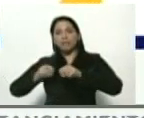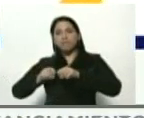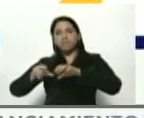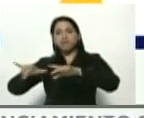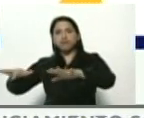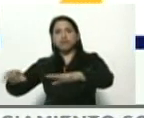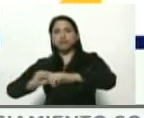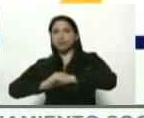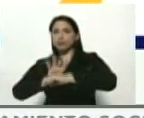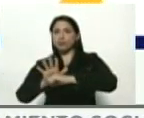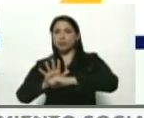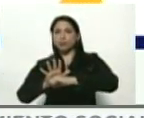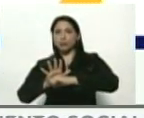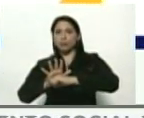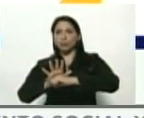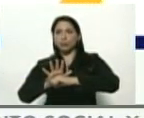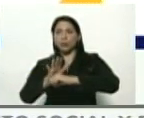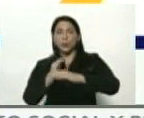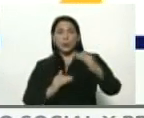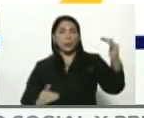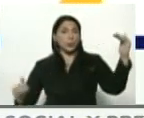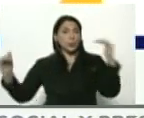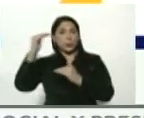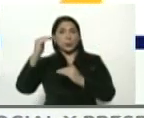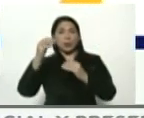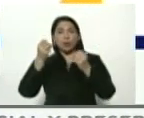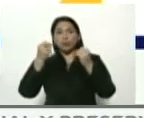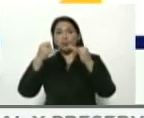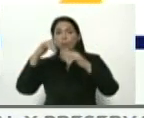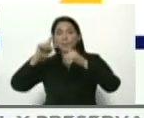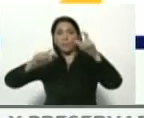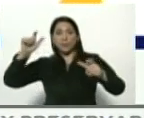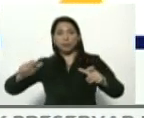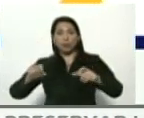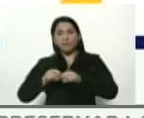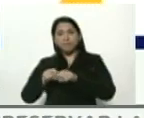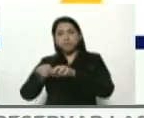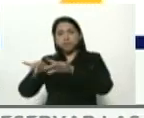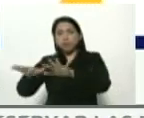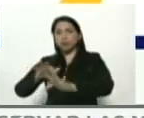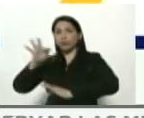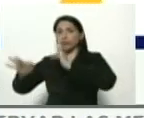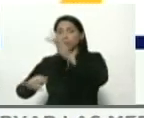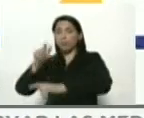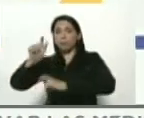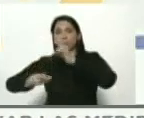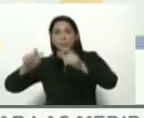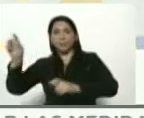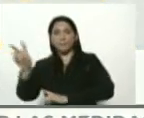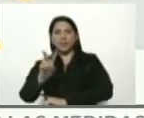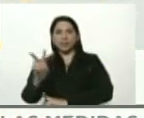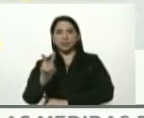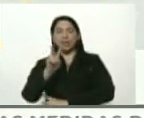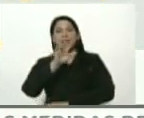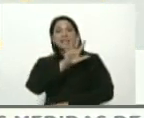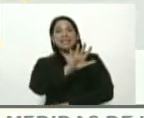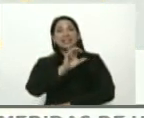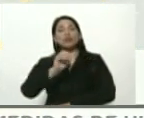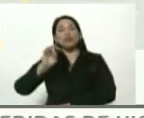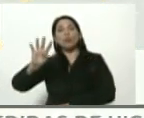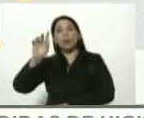lo cual eleva el número de personas contagiadas en Venezuela a 504